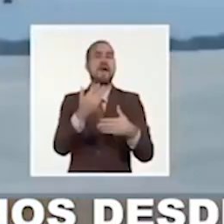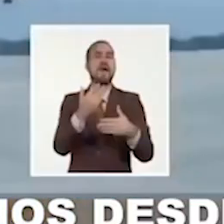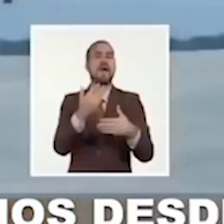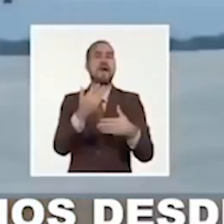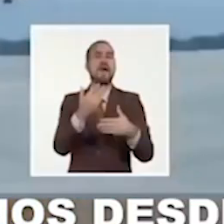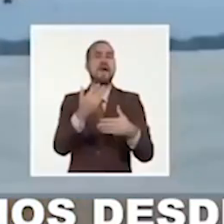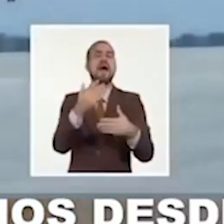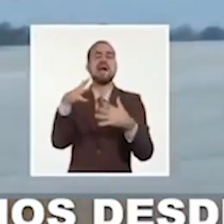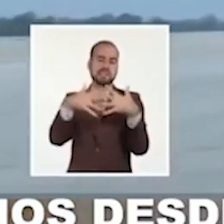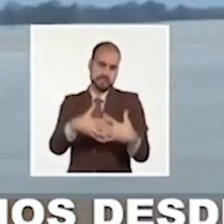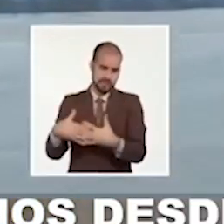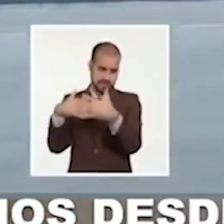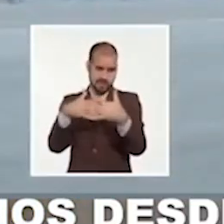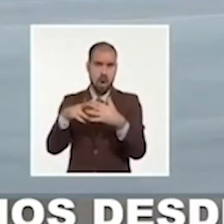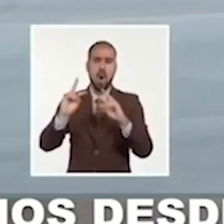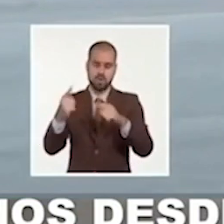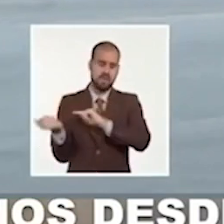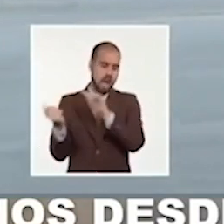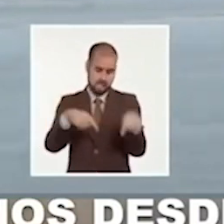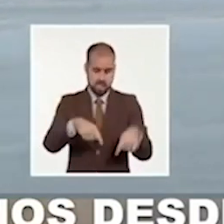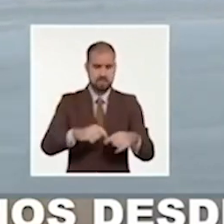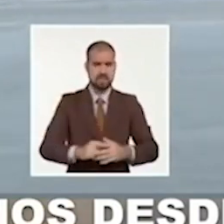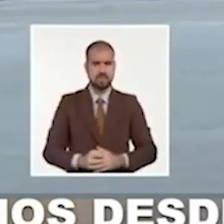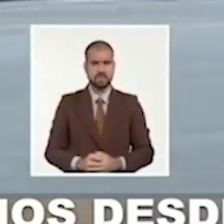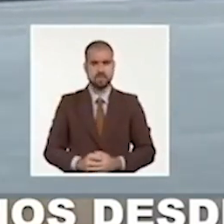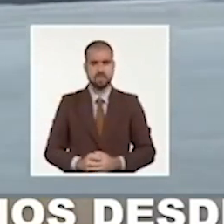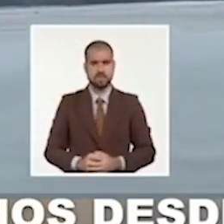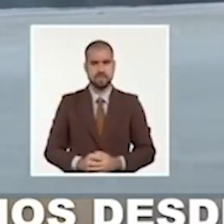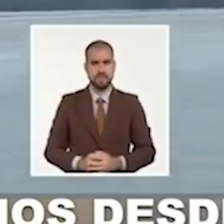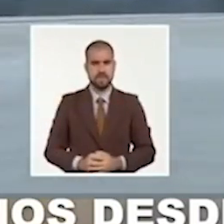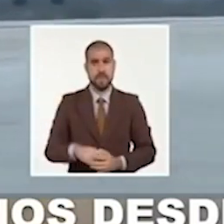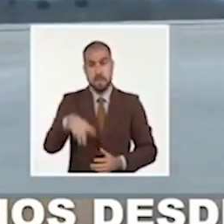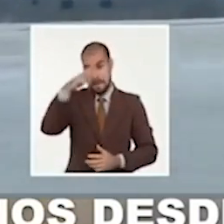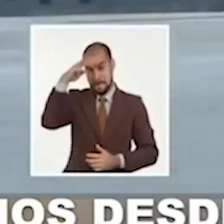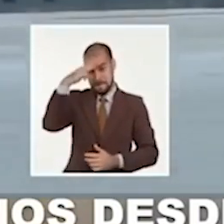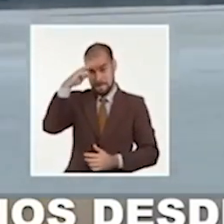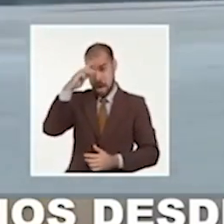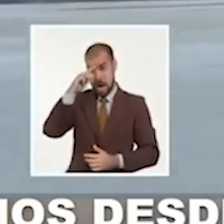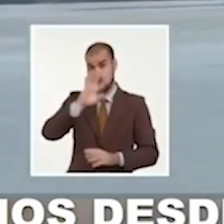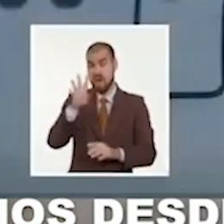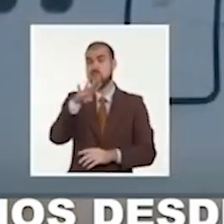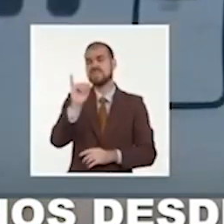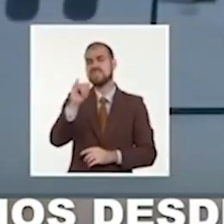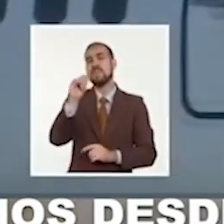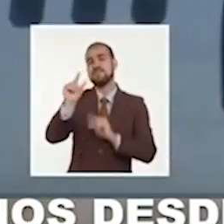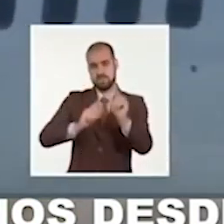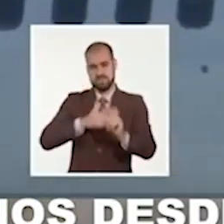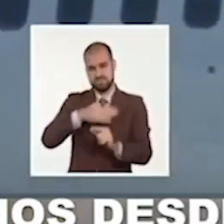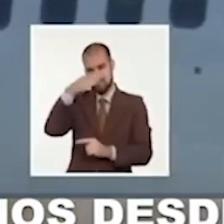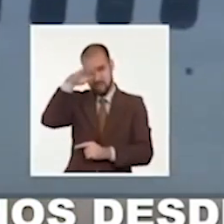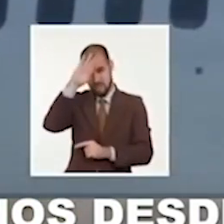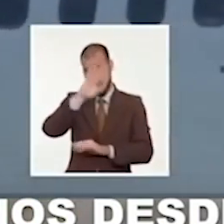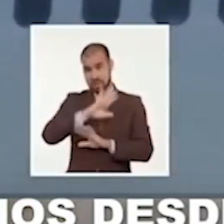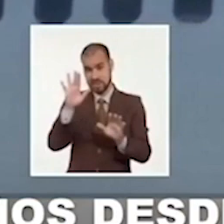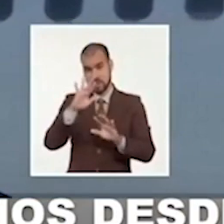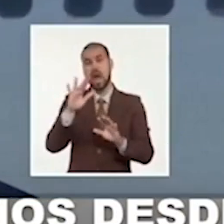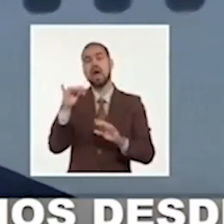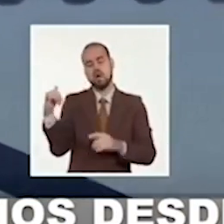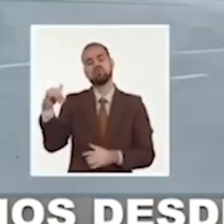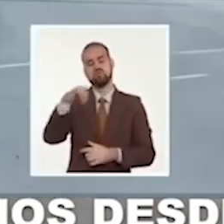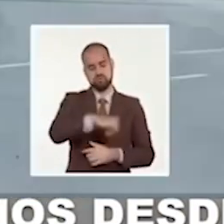cómo precisamente el gobierno de López Obrador, pues con las relaciones que tiene con la dictadura, está